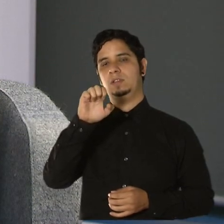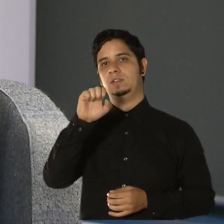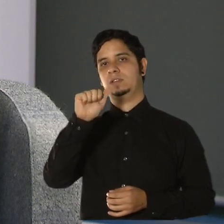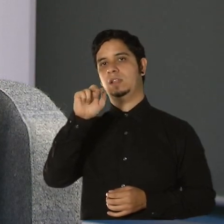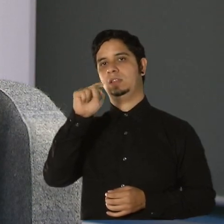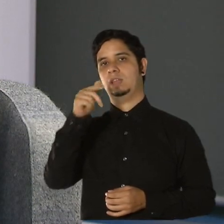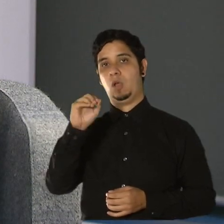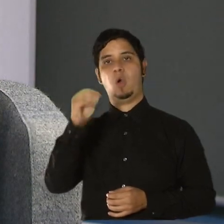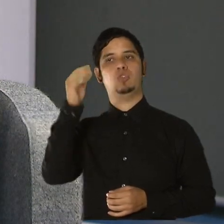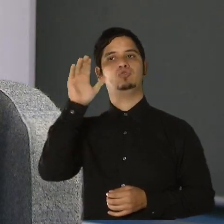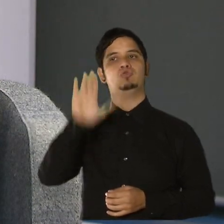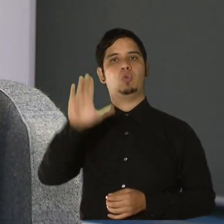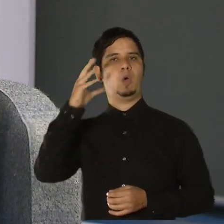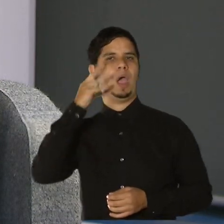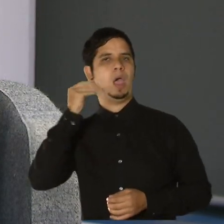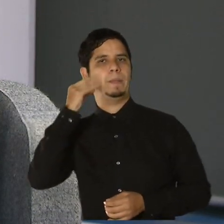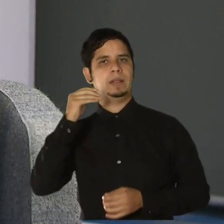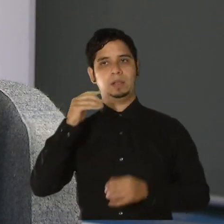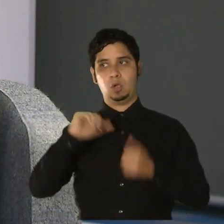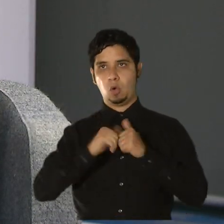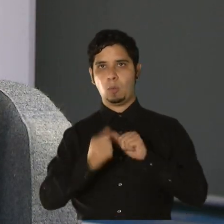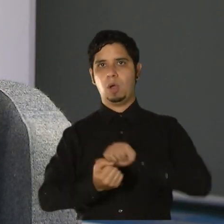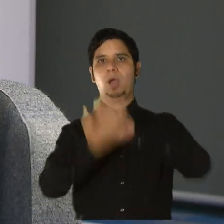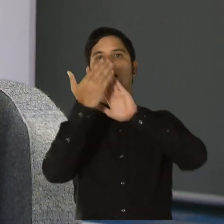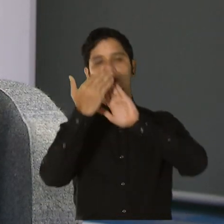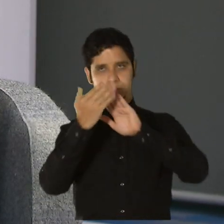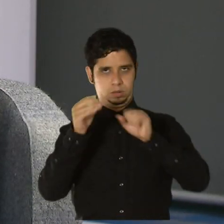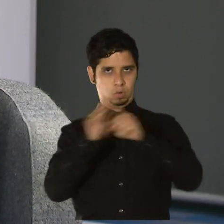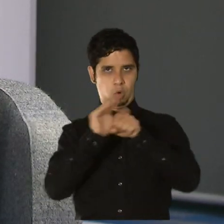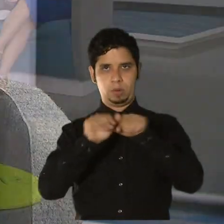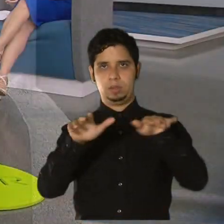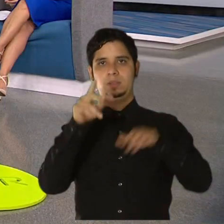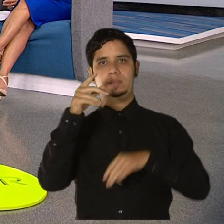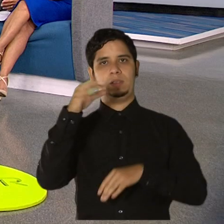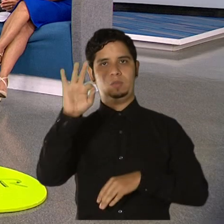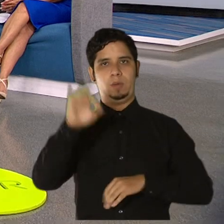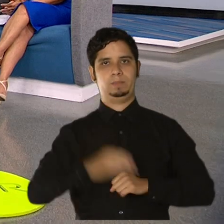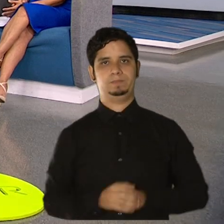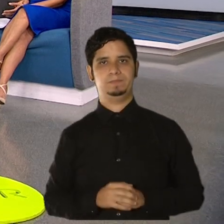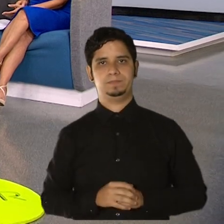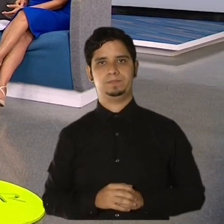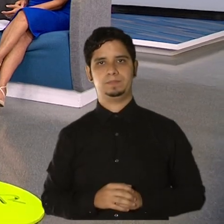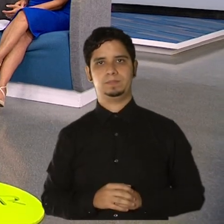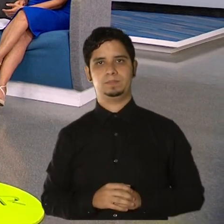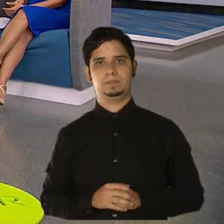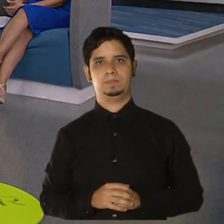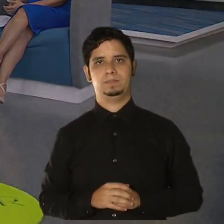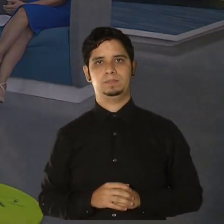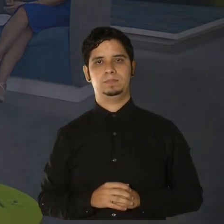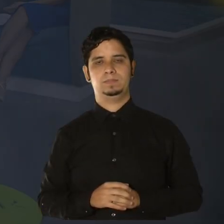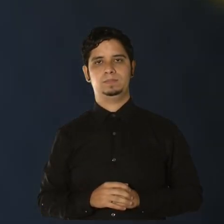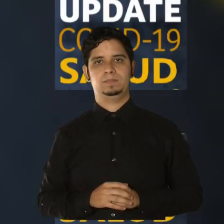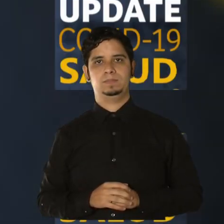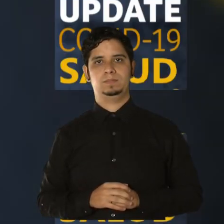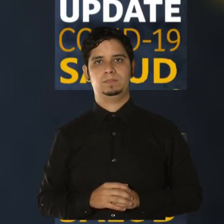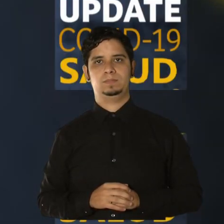experiencia al enfrentar el COVID-19.